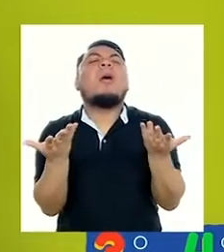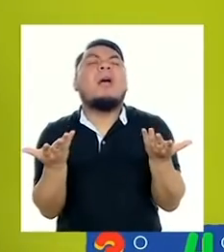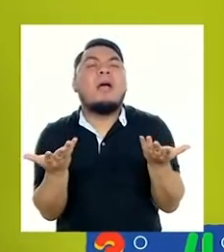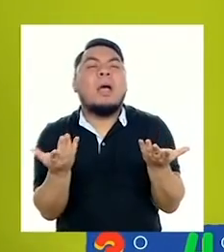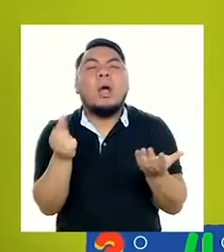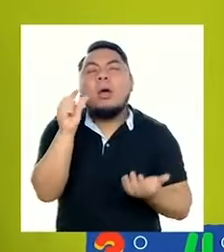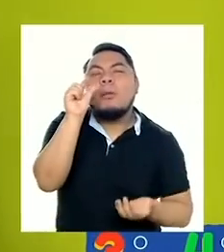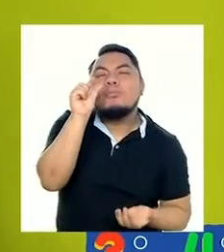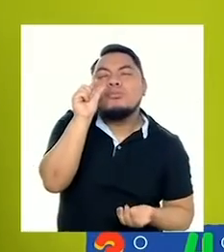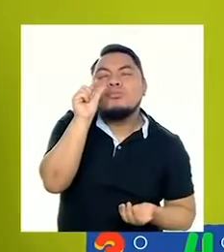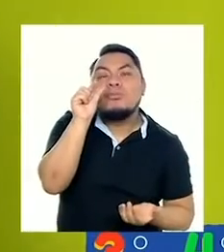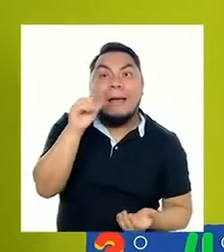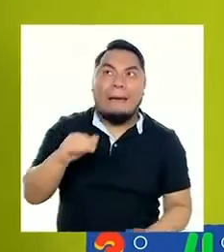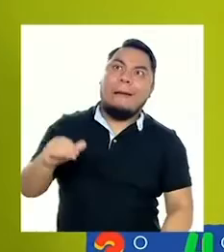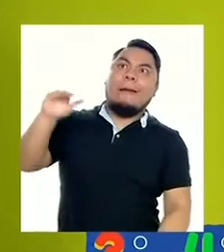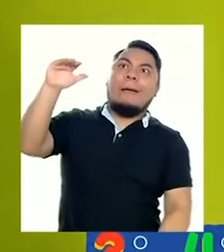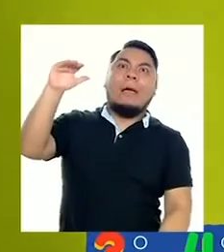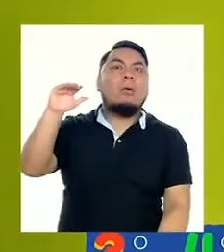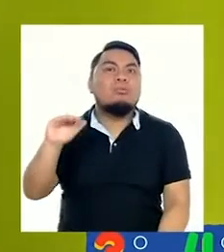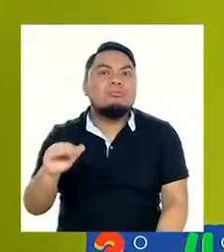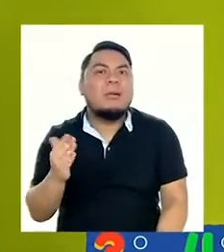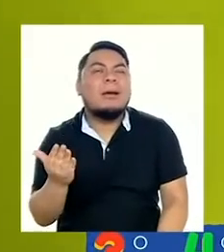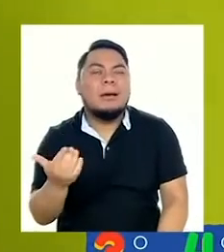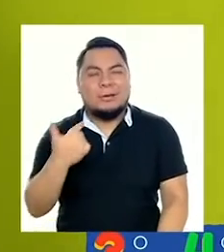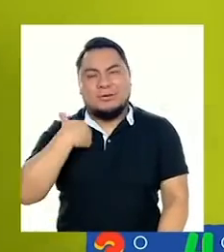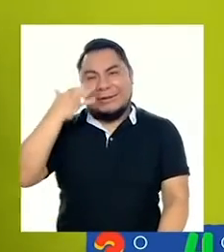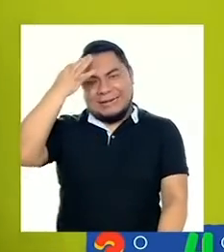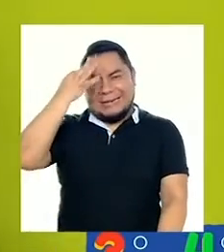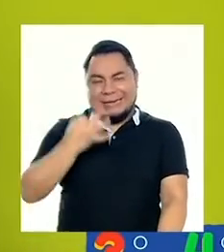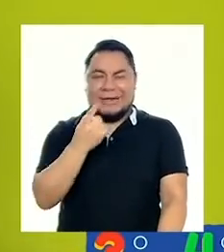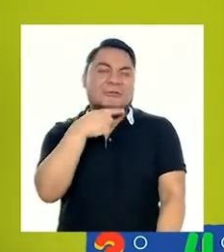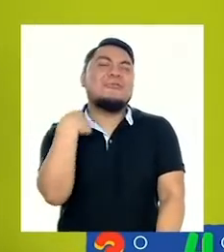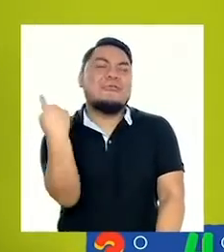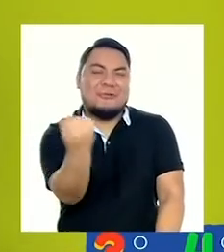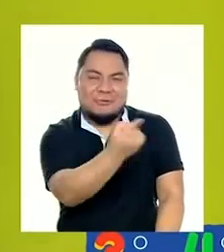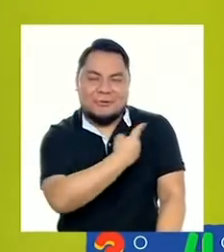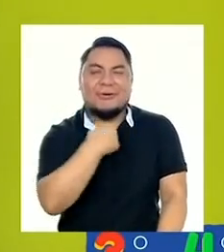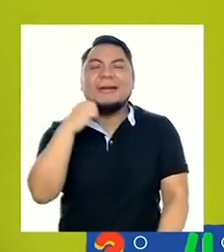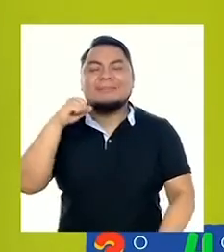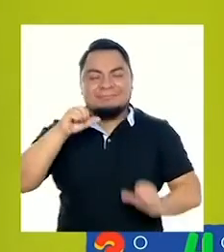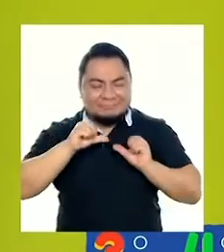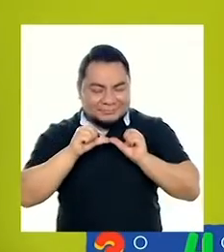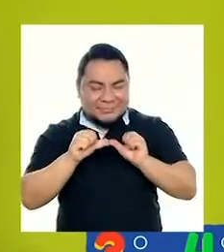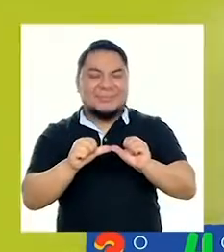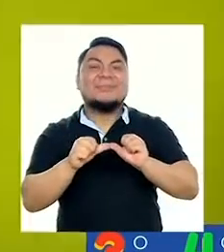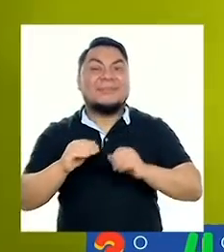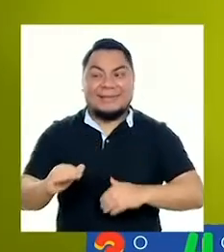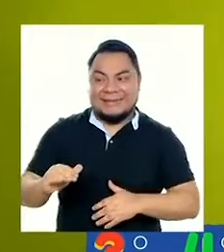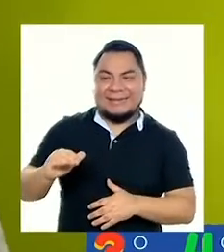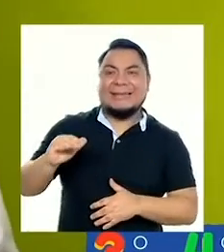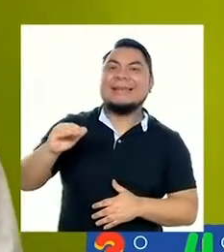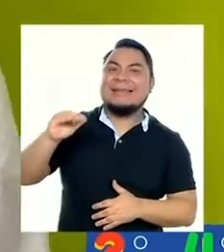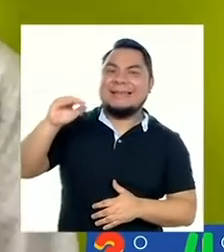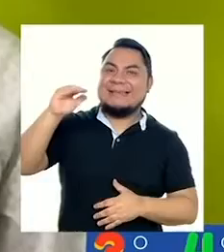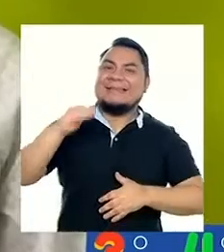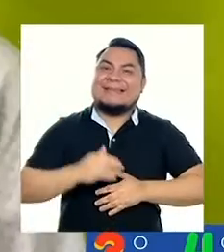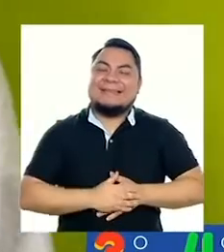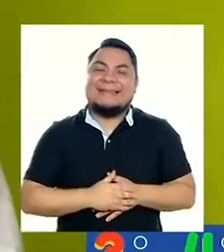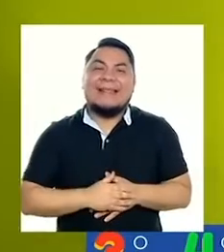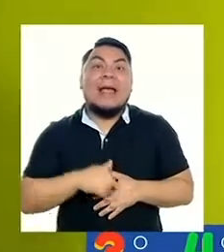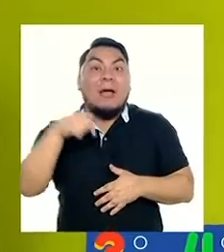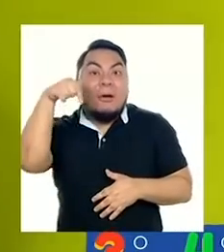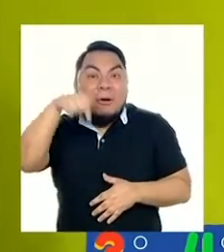¿Mucho o poquito? Estoy seguro que todas y todos seguiremos creciendo. Hoy vamos